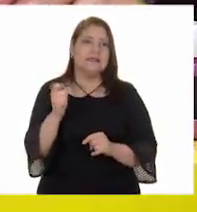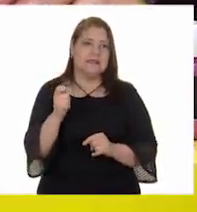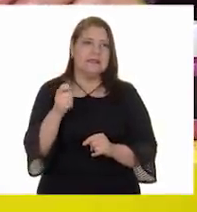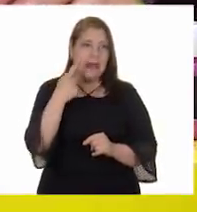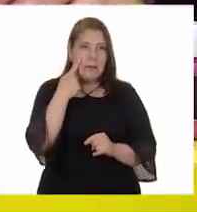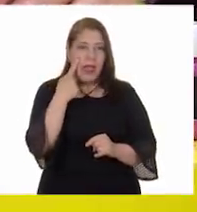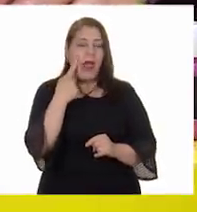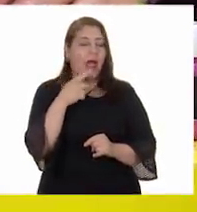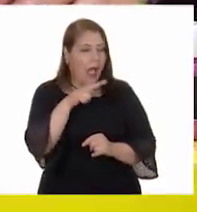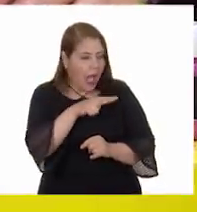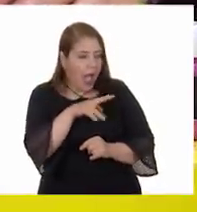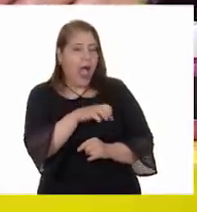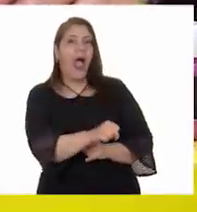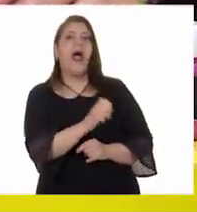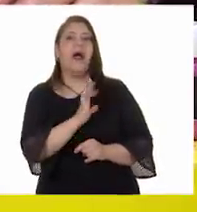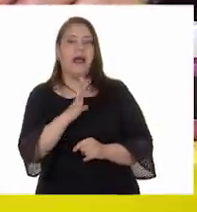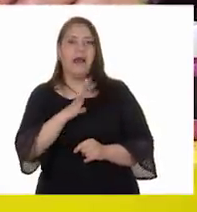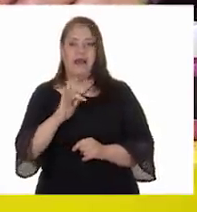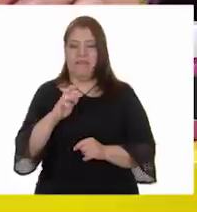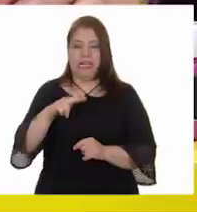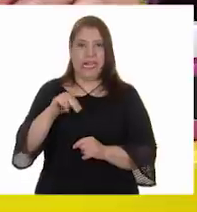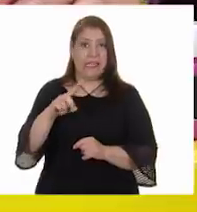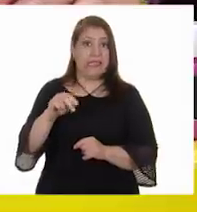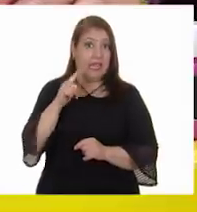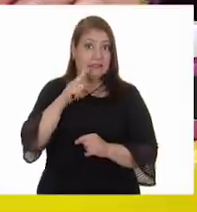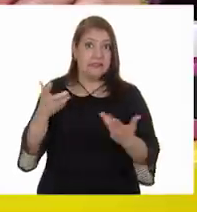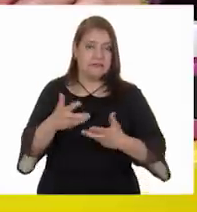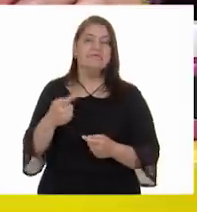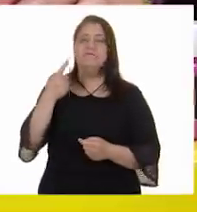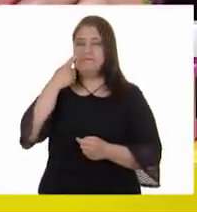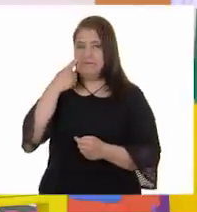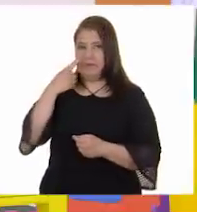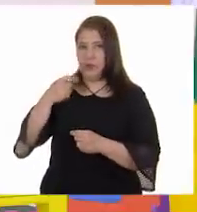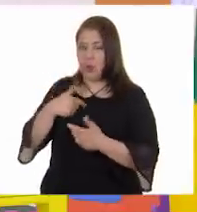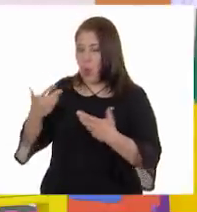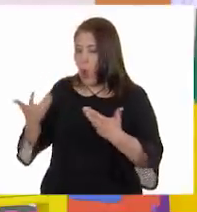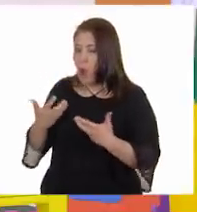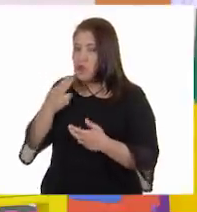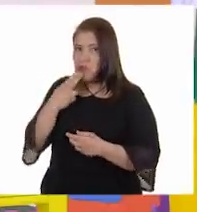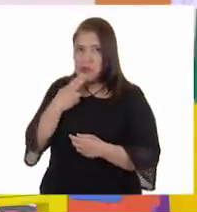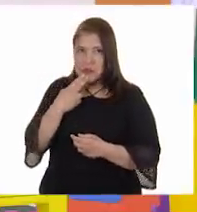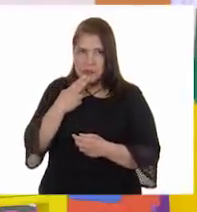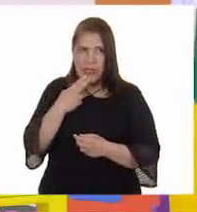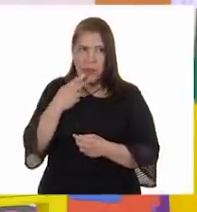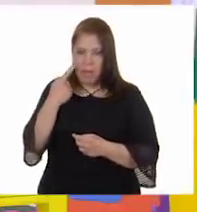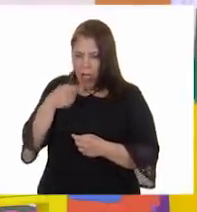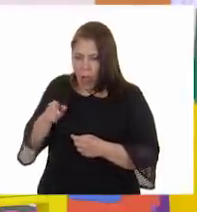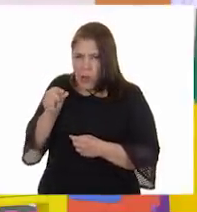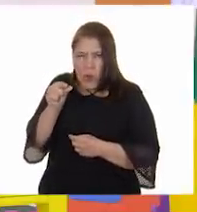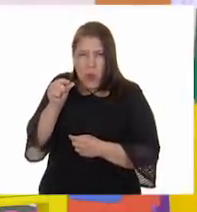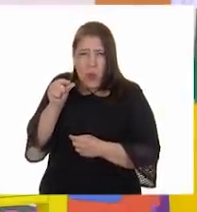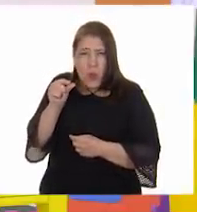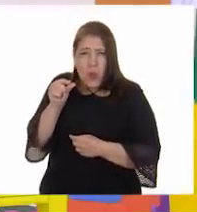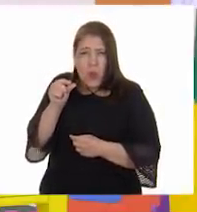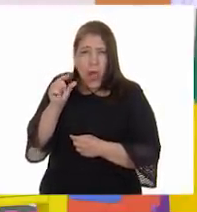Fernanda. Sí. Si se dan cuenta, aquí estoy utilizando... Y ocupó muy poquito, ¿viste?